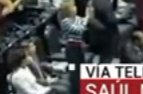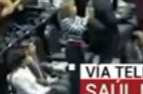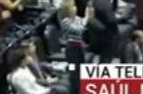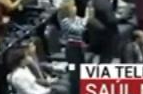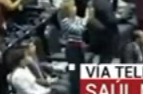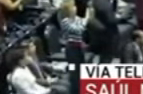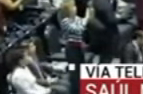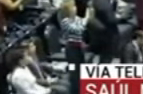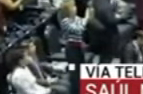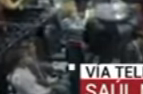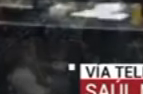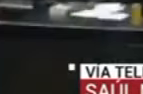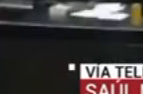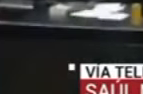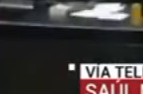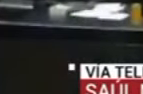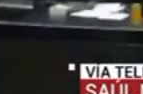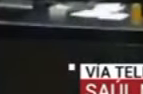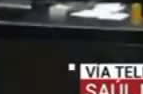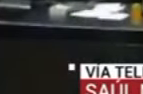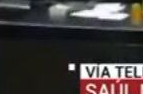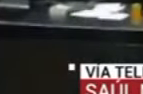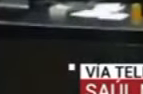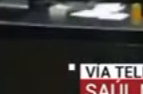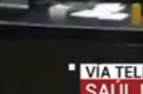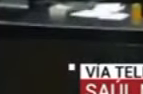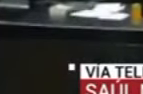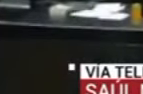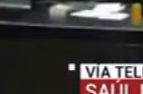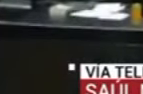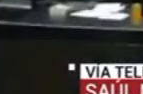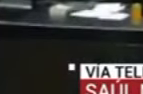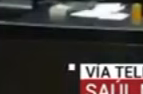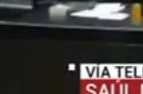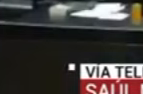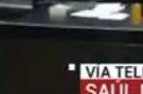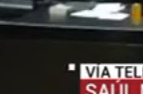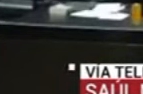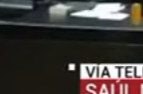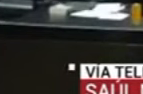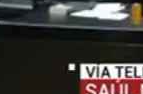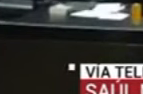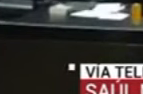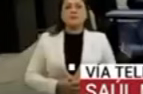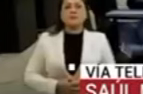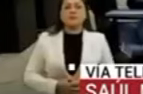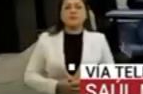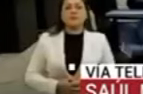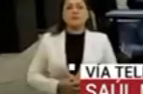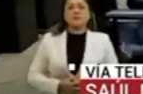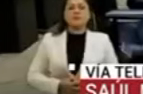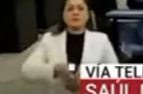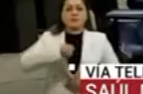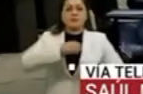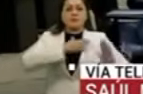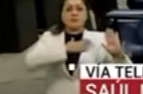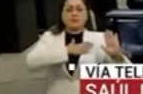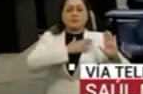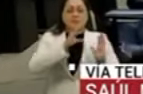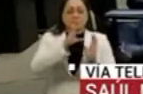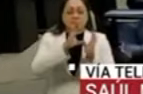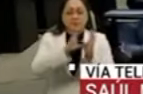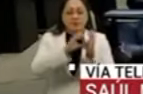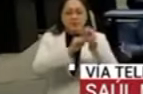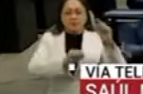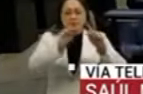proyecto de reforma del poder judicial de la federación ya inicia se instala ya eh